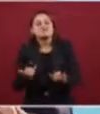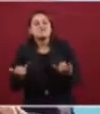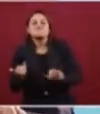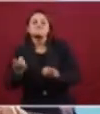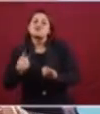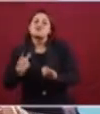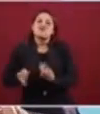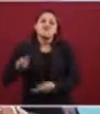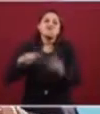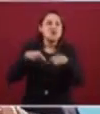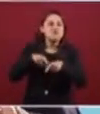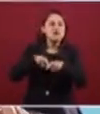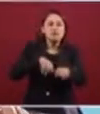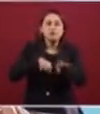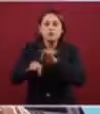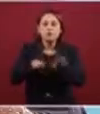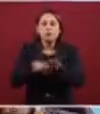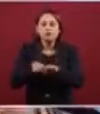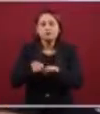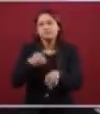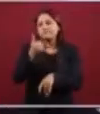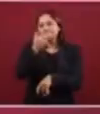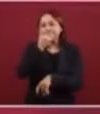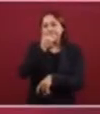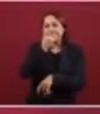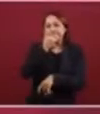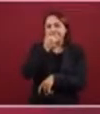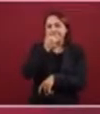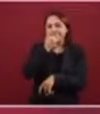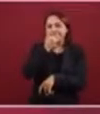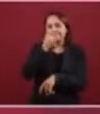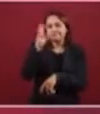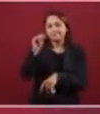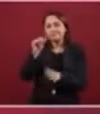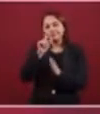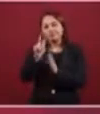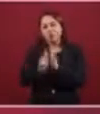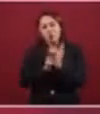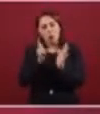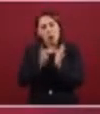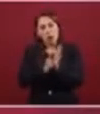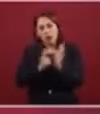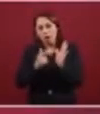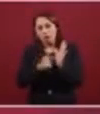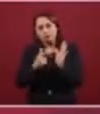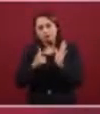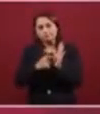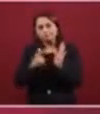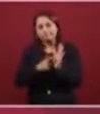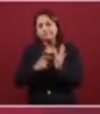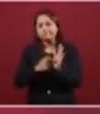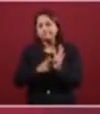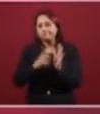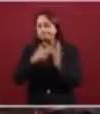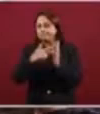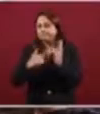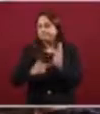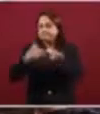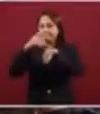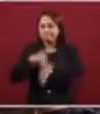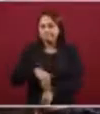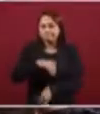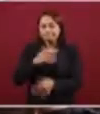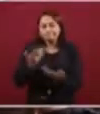que no puede ser, definitivamente. Y seguiremos negociando, seguiremos debatiendo, analizando